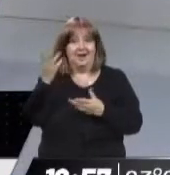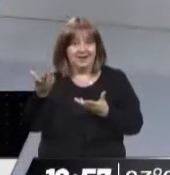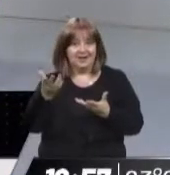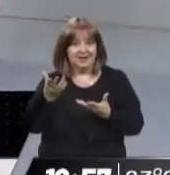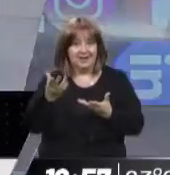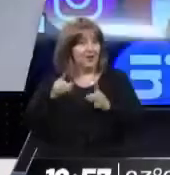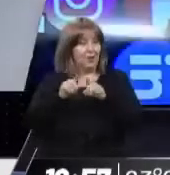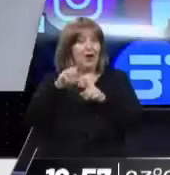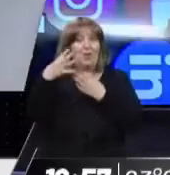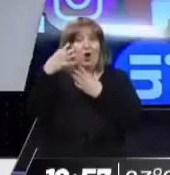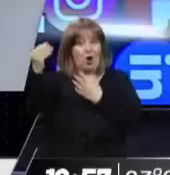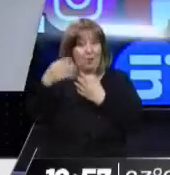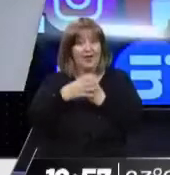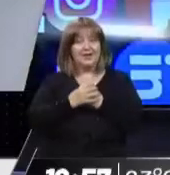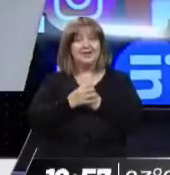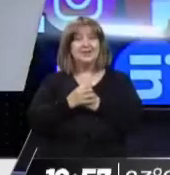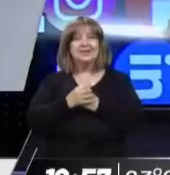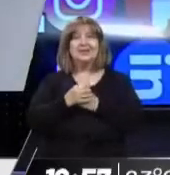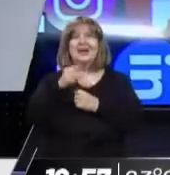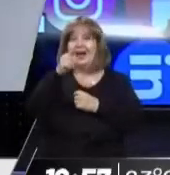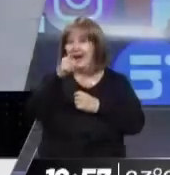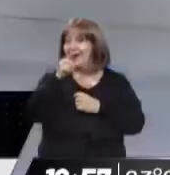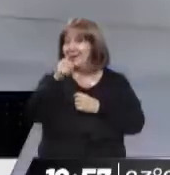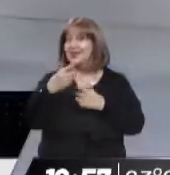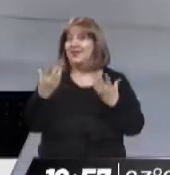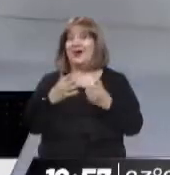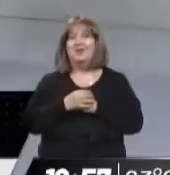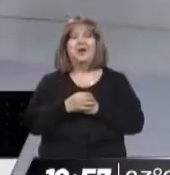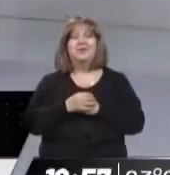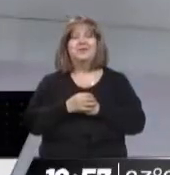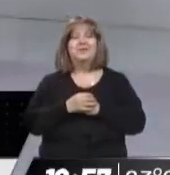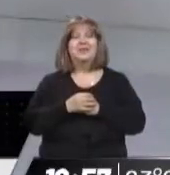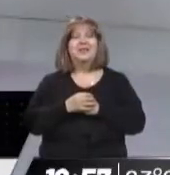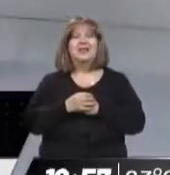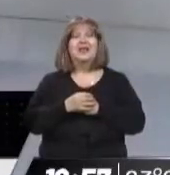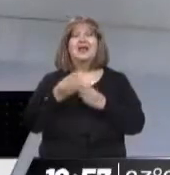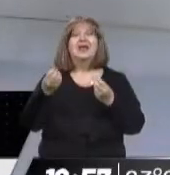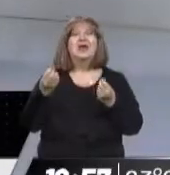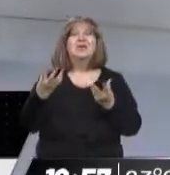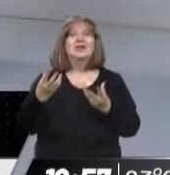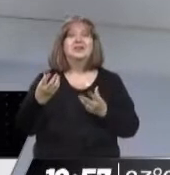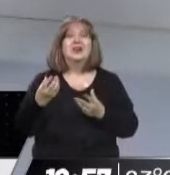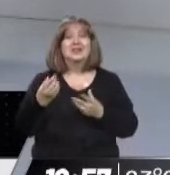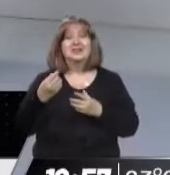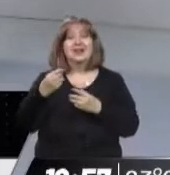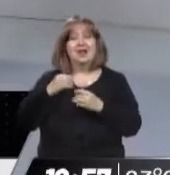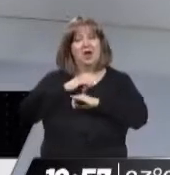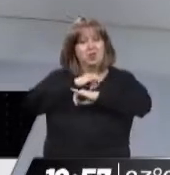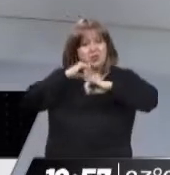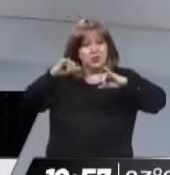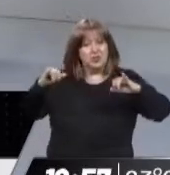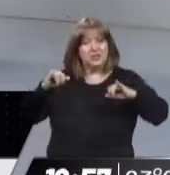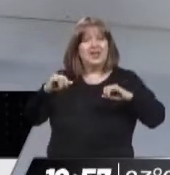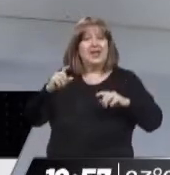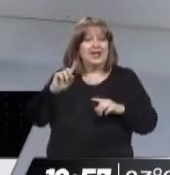sexto grado. Yo soy, tenemos que hacer ese video. Es muy bueno. La cosa, bueno, ¿qué pasó? Bueno. ¿Le compraron todos? Bueno. Pero es impresionante porque ella nunca se imaginó.